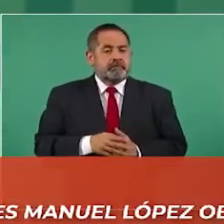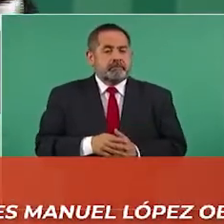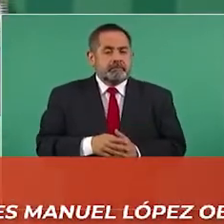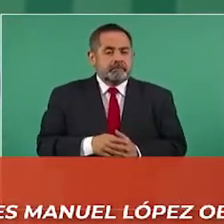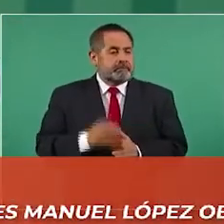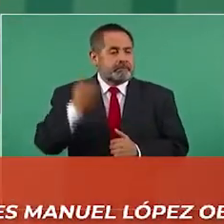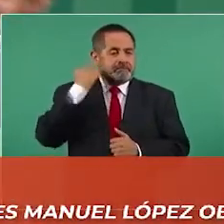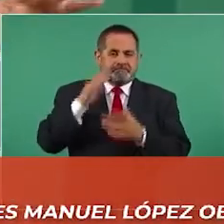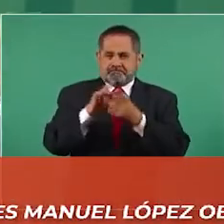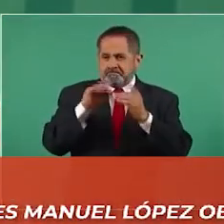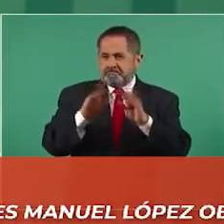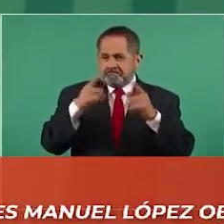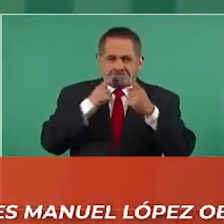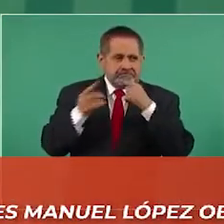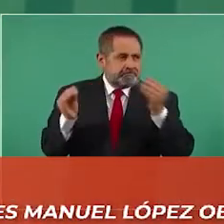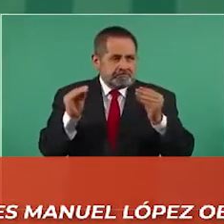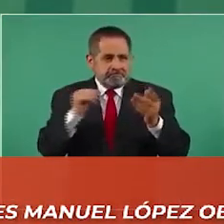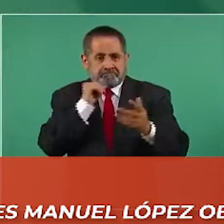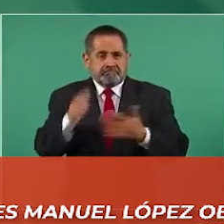aclarado tanto,